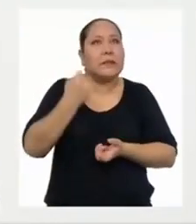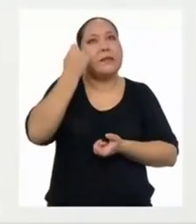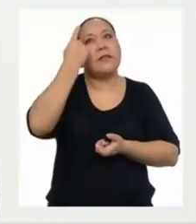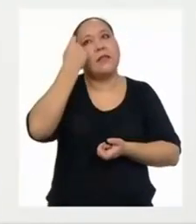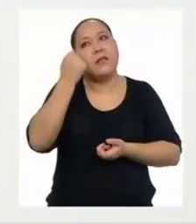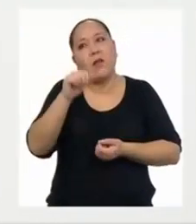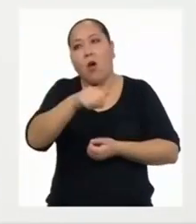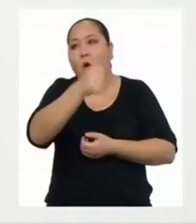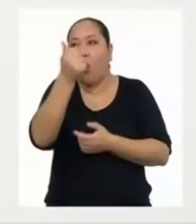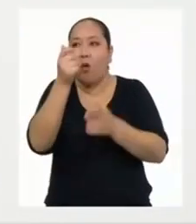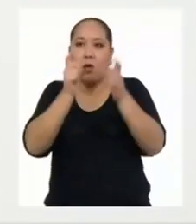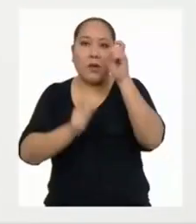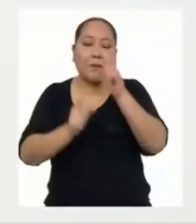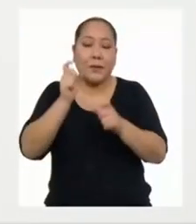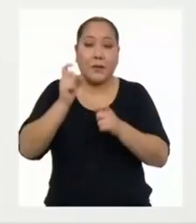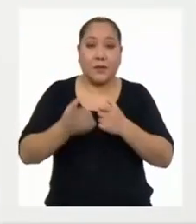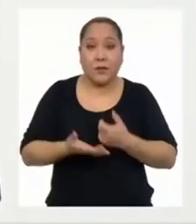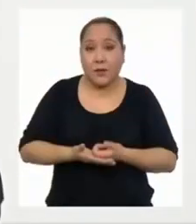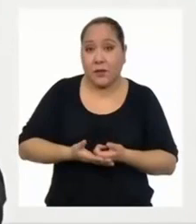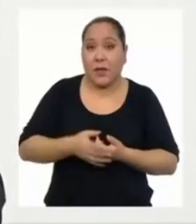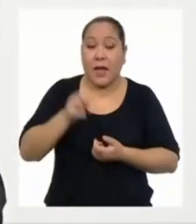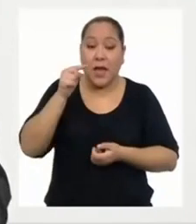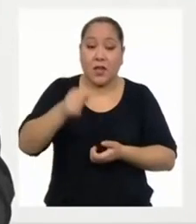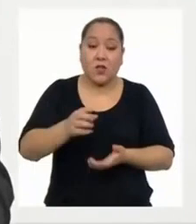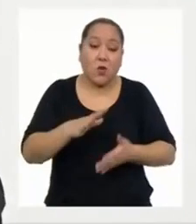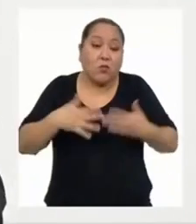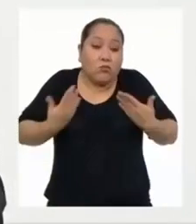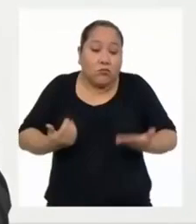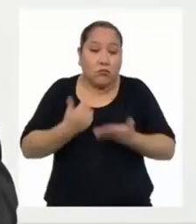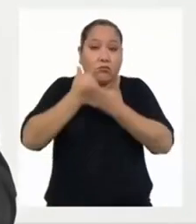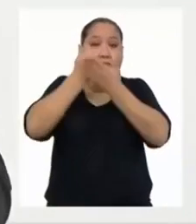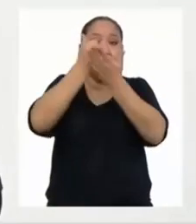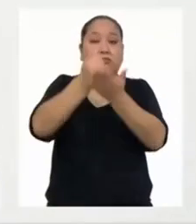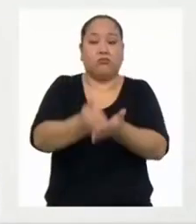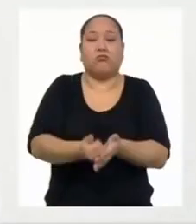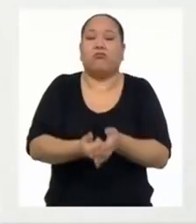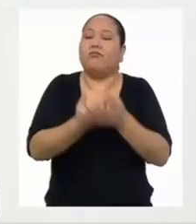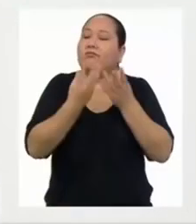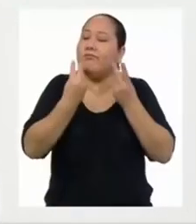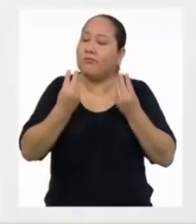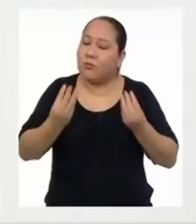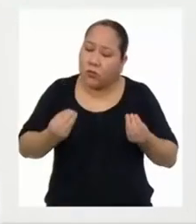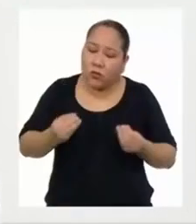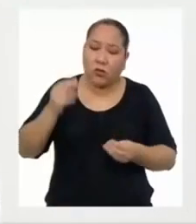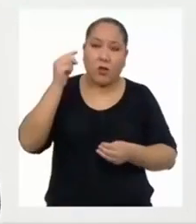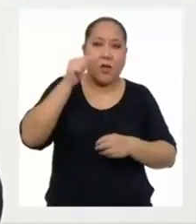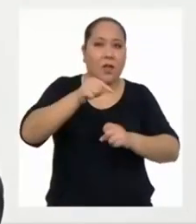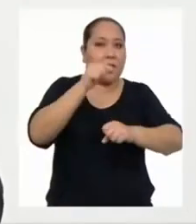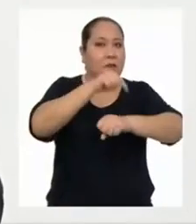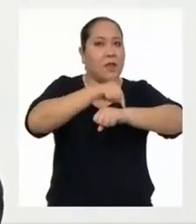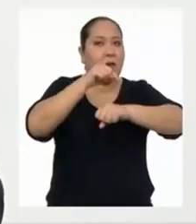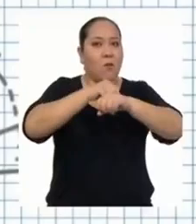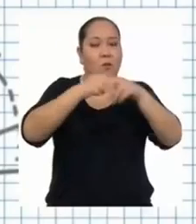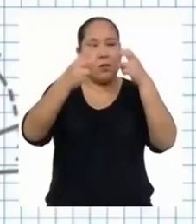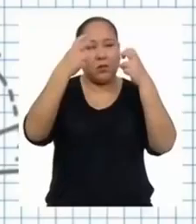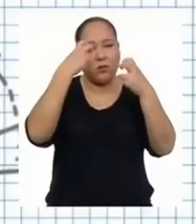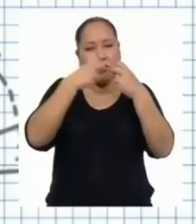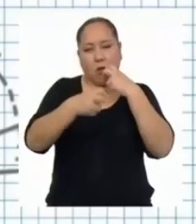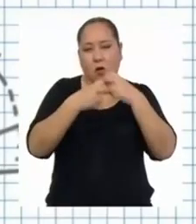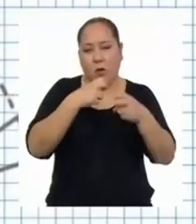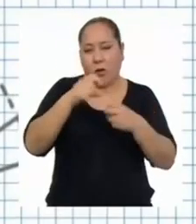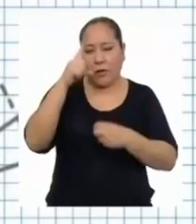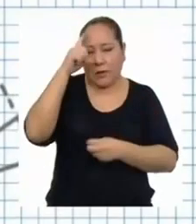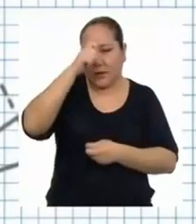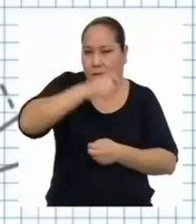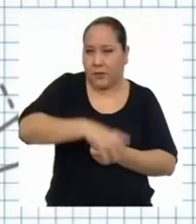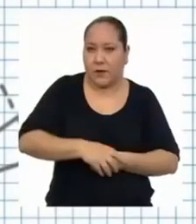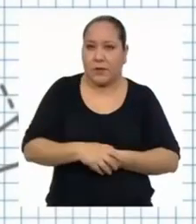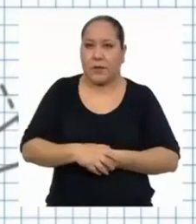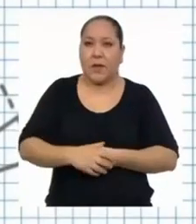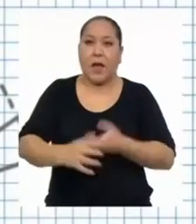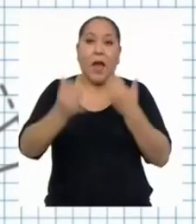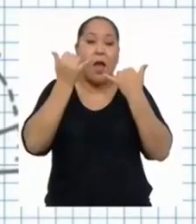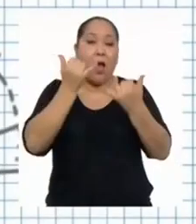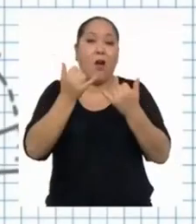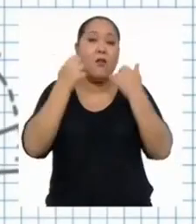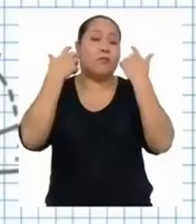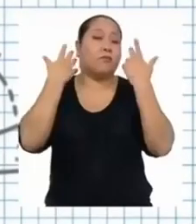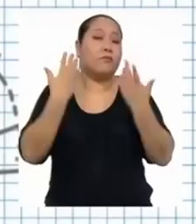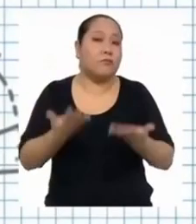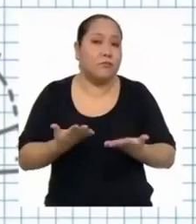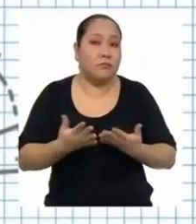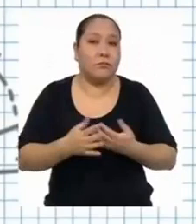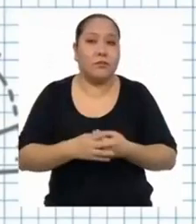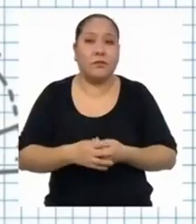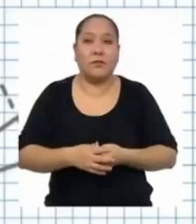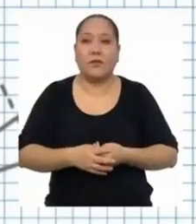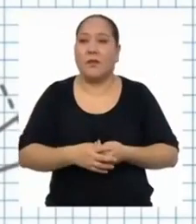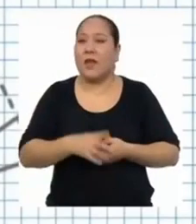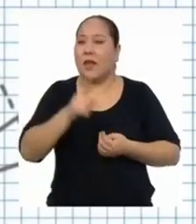otras personas puede ayudarnos mucho en situaciones difíciles. Ahora bien, ¿qué